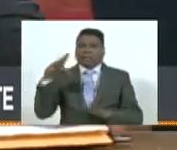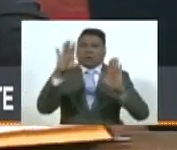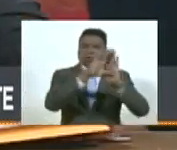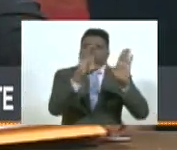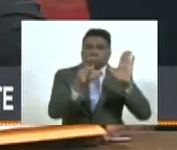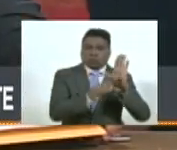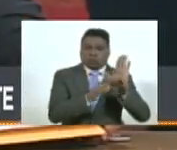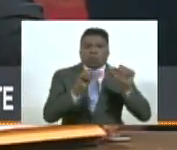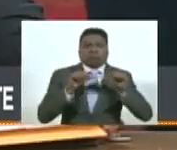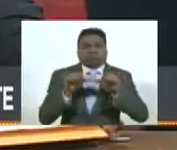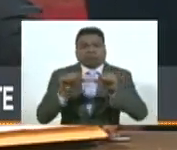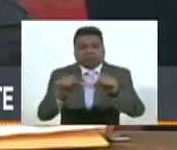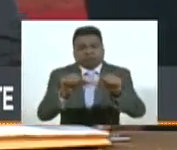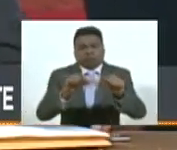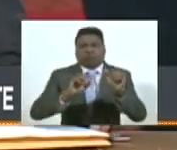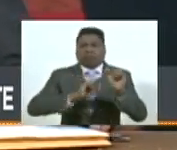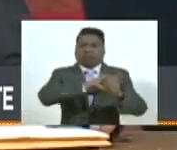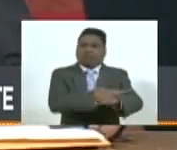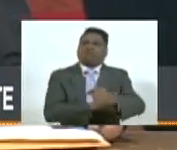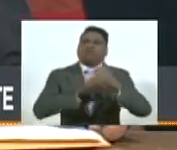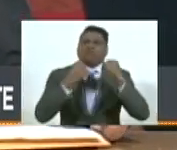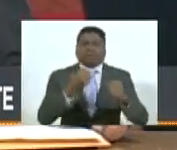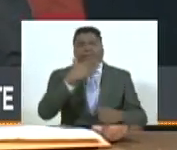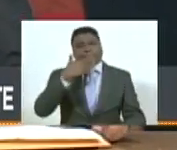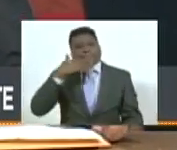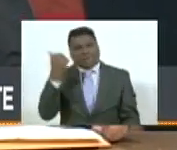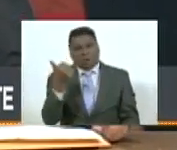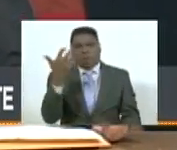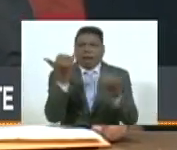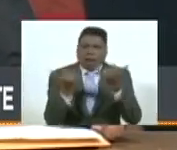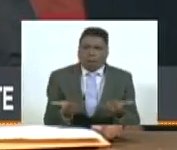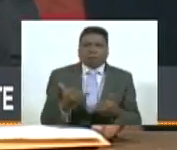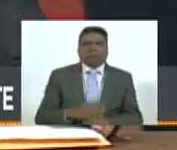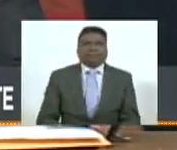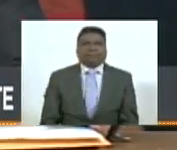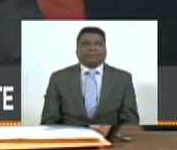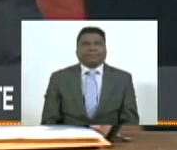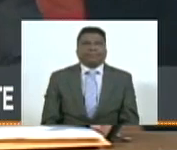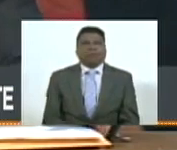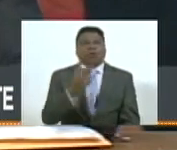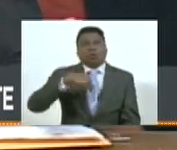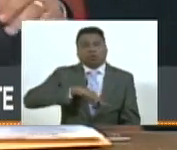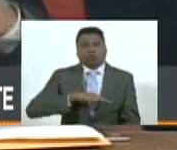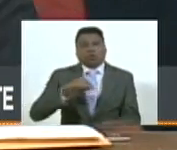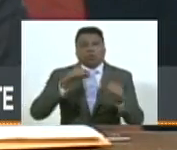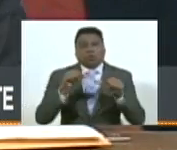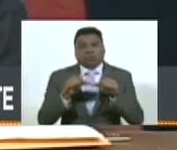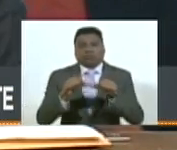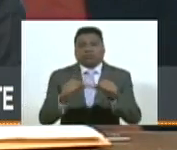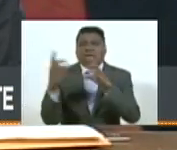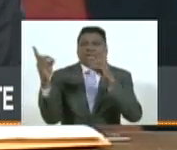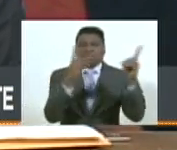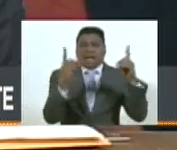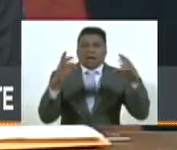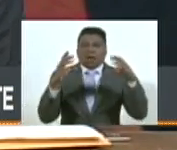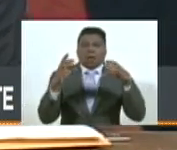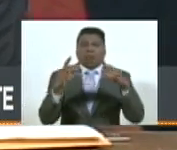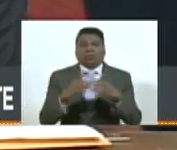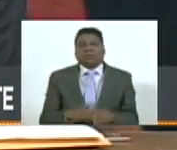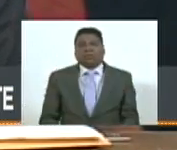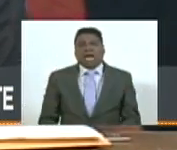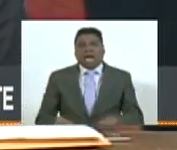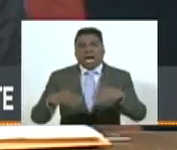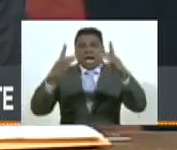1999. Respecto, y nosotros seguimos insistiendo en la vía del diálogo, aquí está la Canciller de la República, quien junto